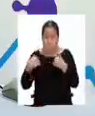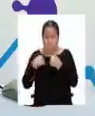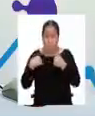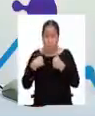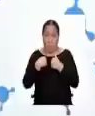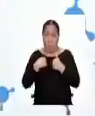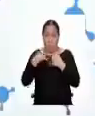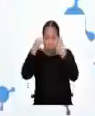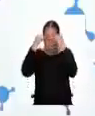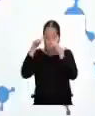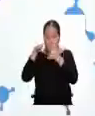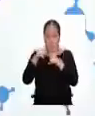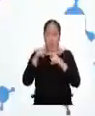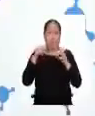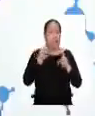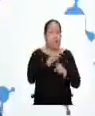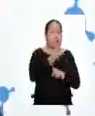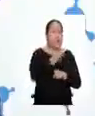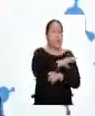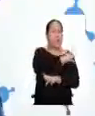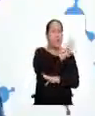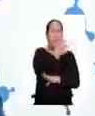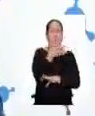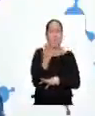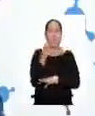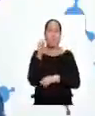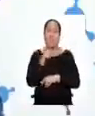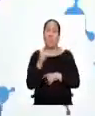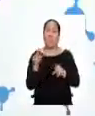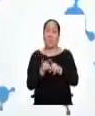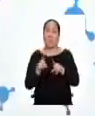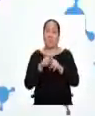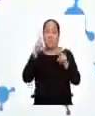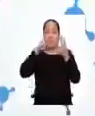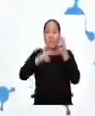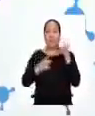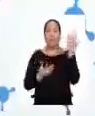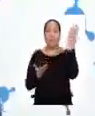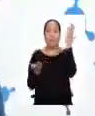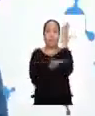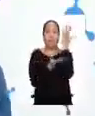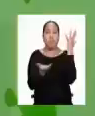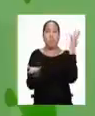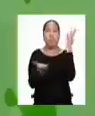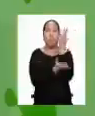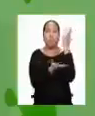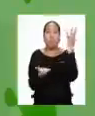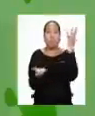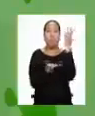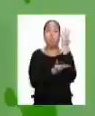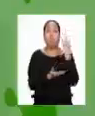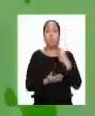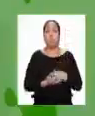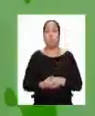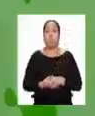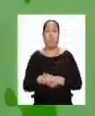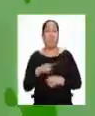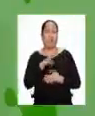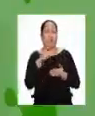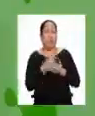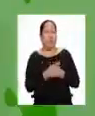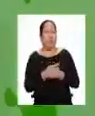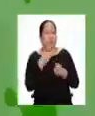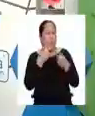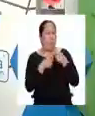a los bosques. Y eso sin mencionar los excesos que también se ven en la tala indiscriminada o la ilegal. Todo el problema está en